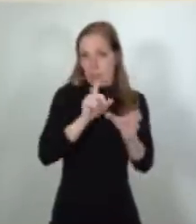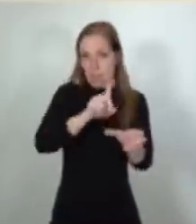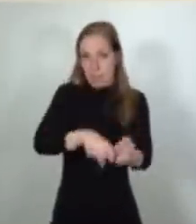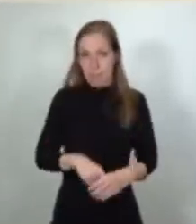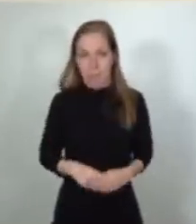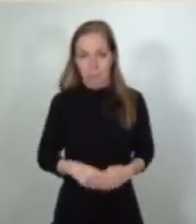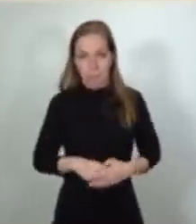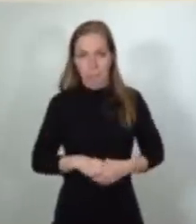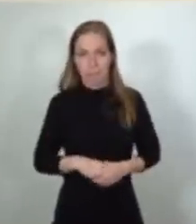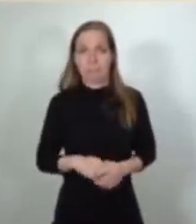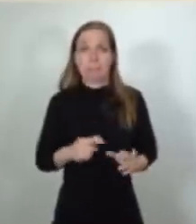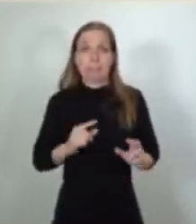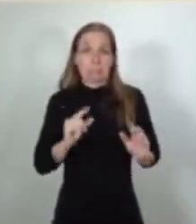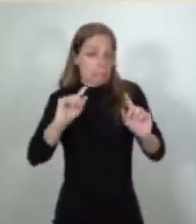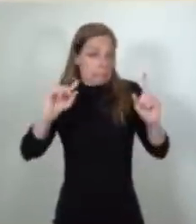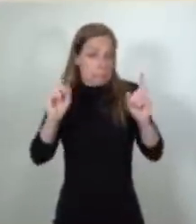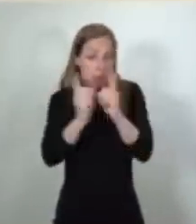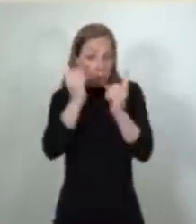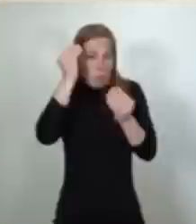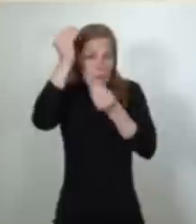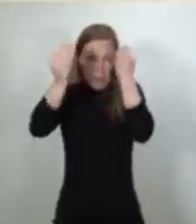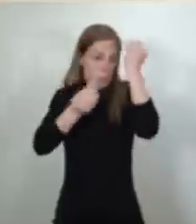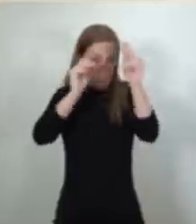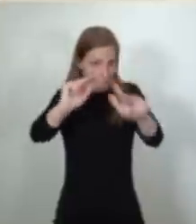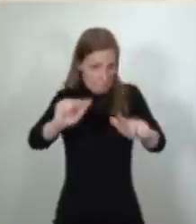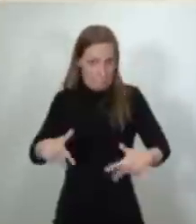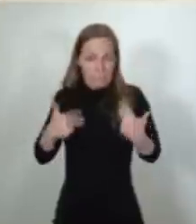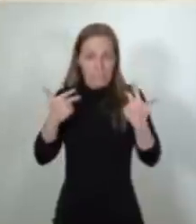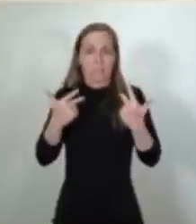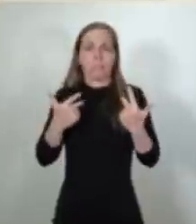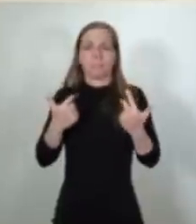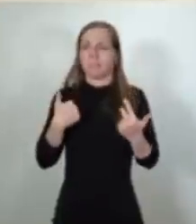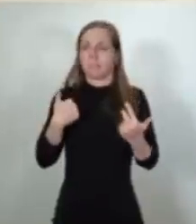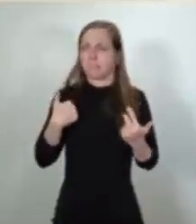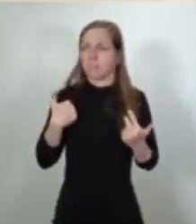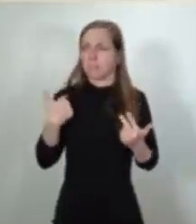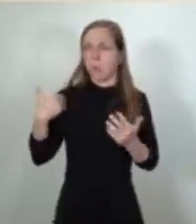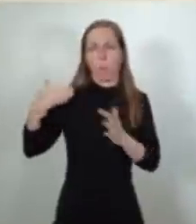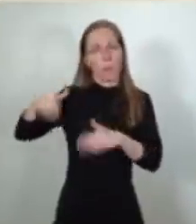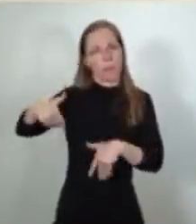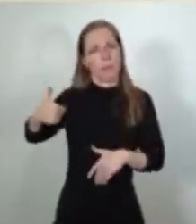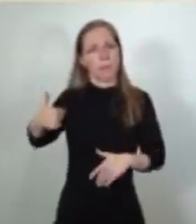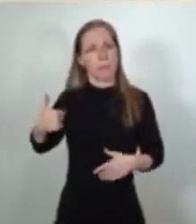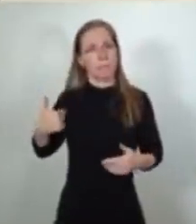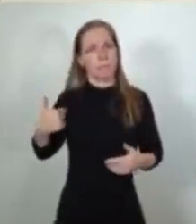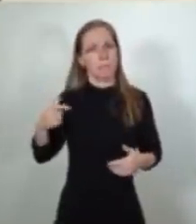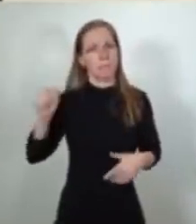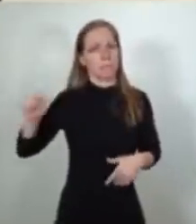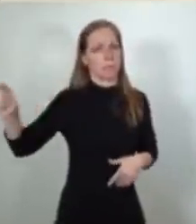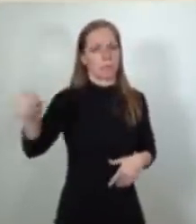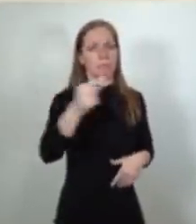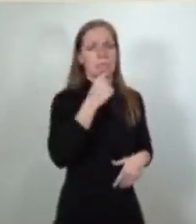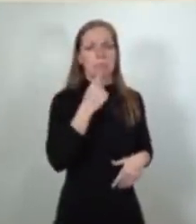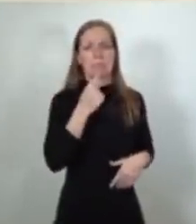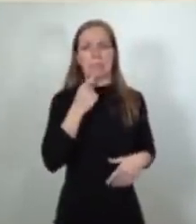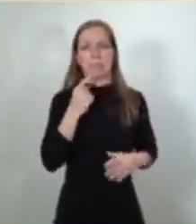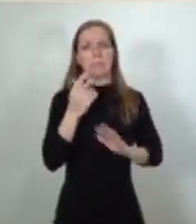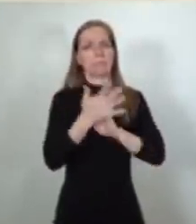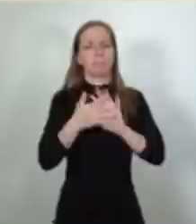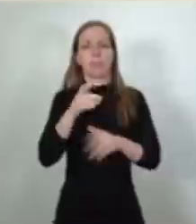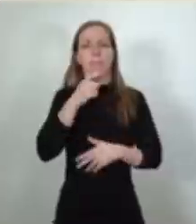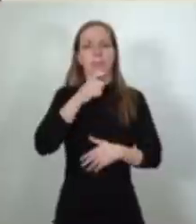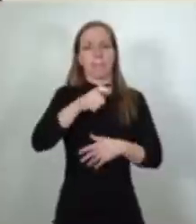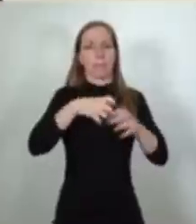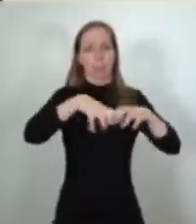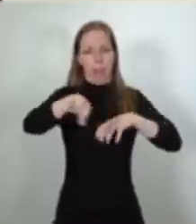Permítanme solo una breve reflexión. Últimamente se habla mucho de la palabra